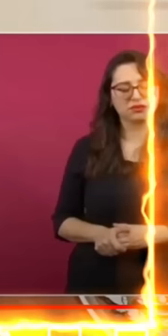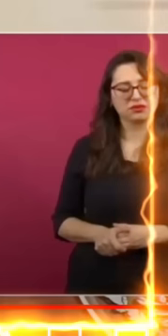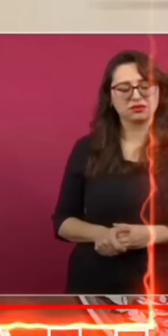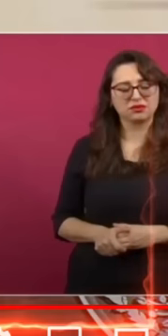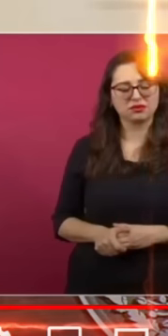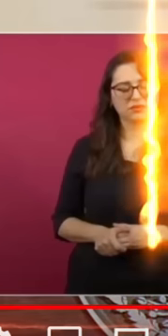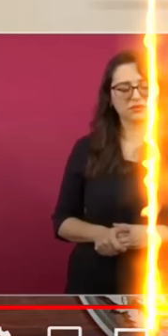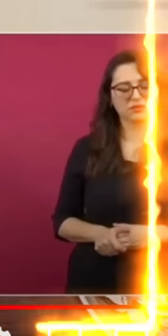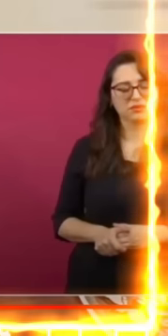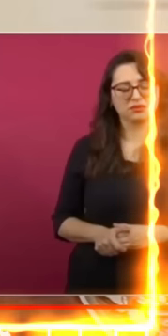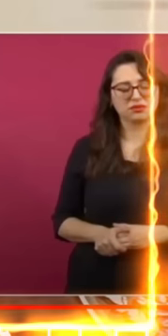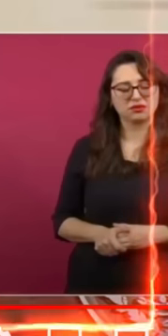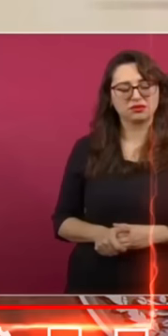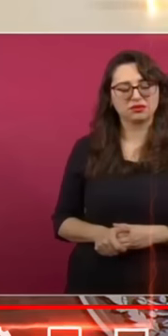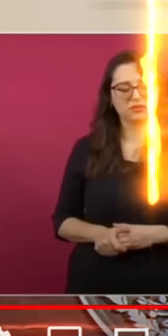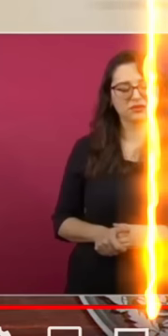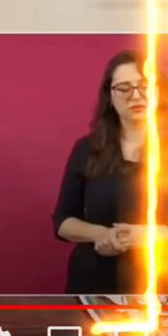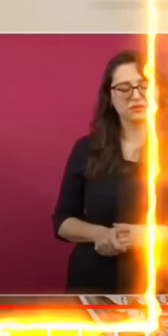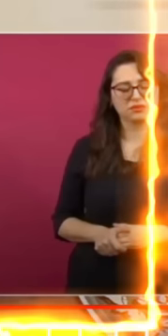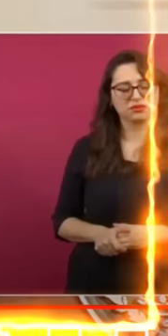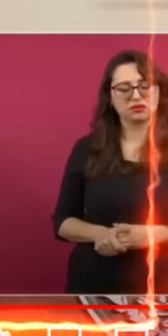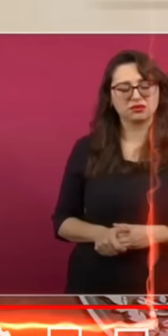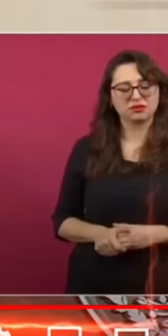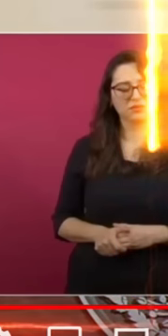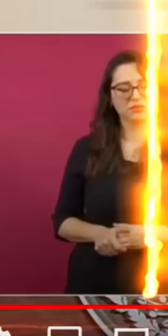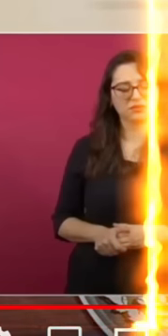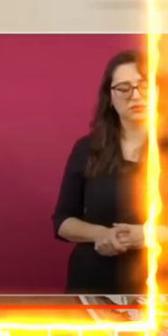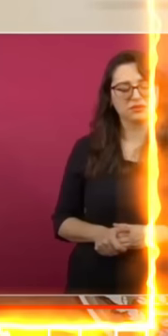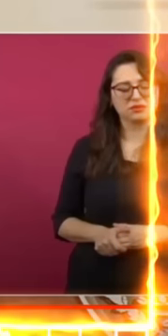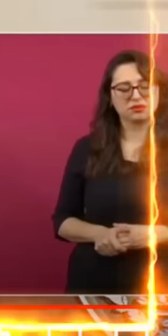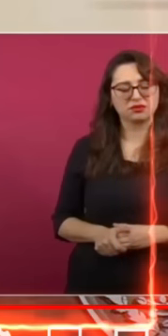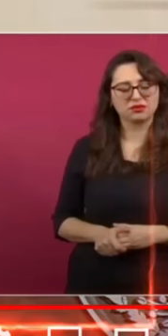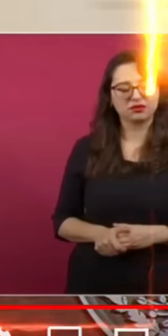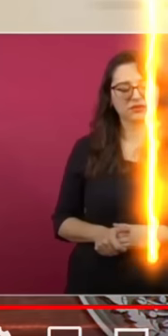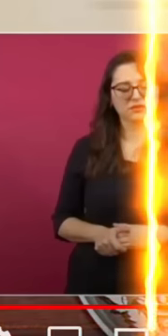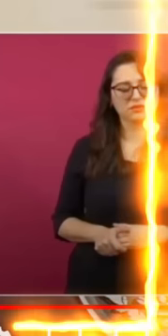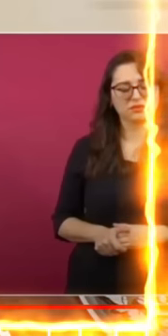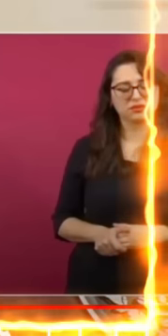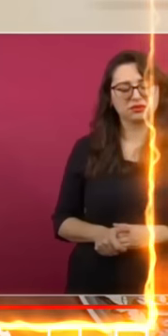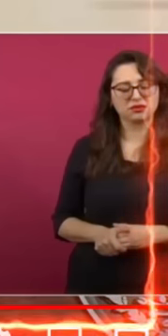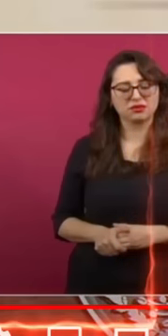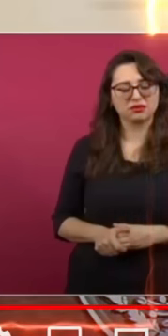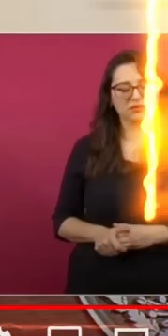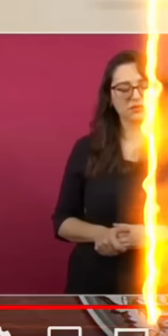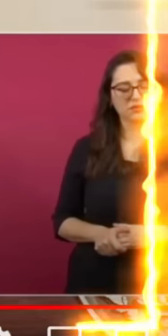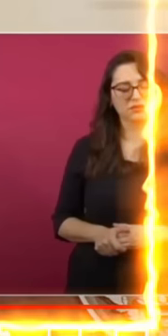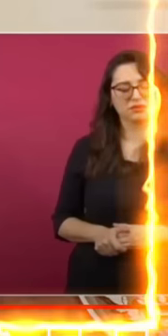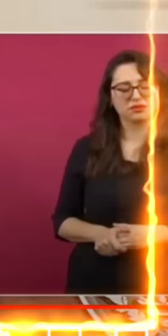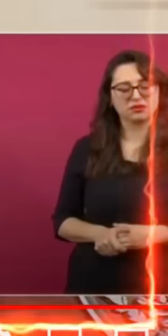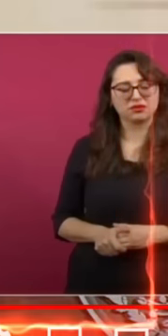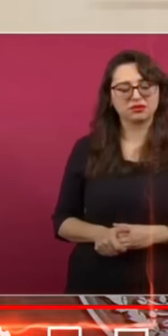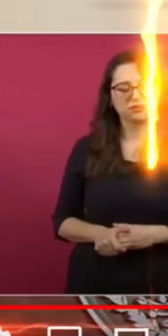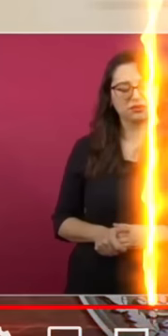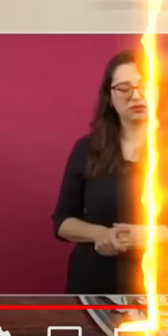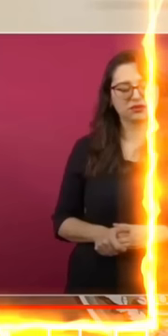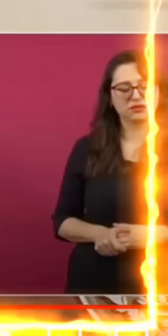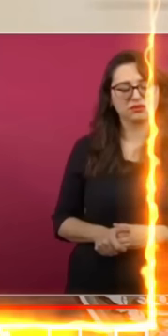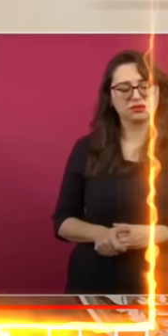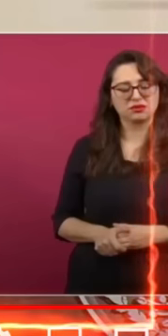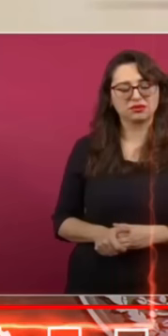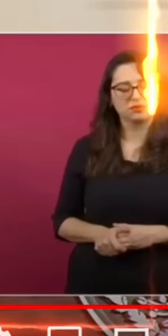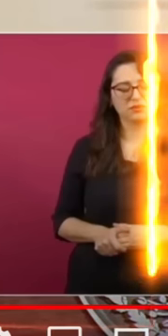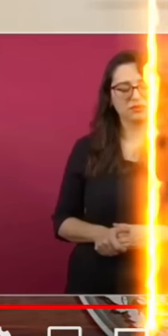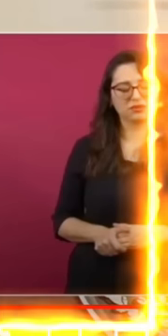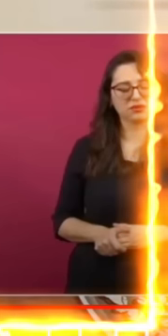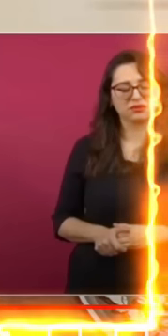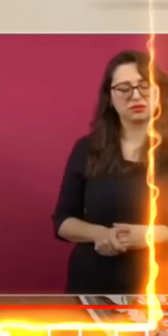Esta situación de violencia que se puede observar en Tamaulipas fue un tema que se tocó en